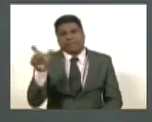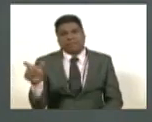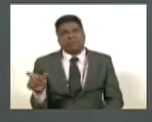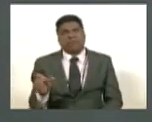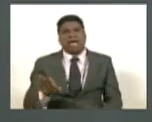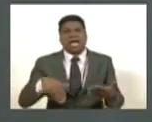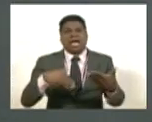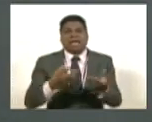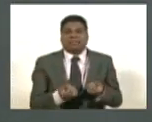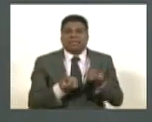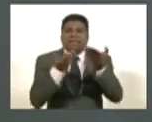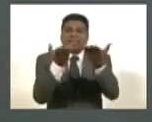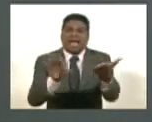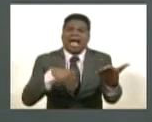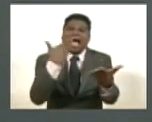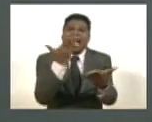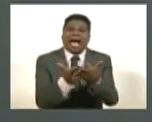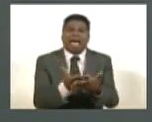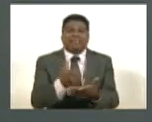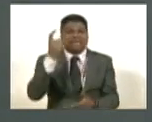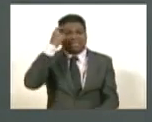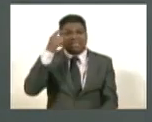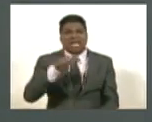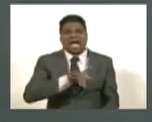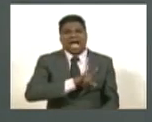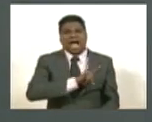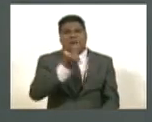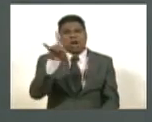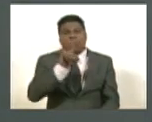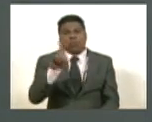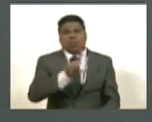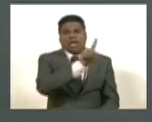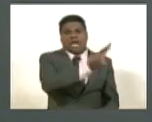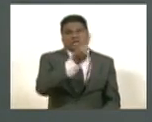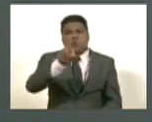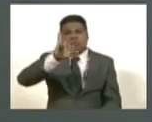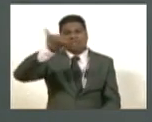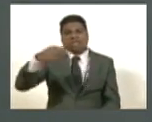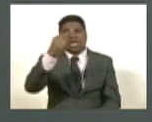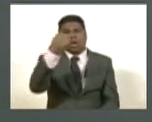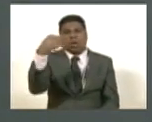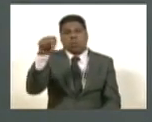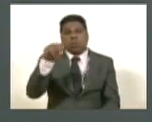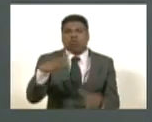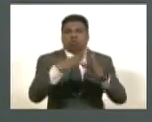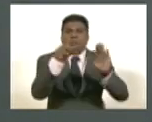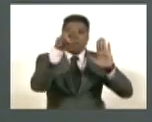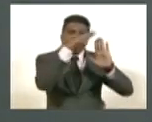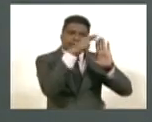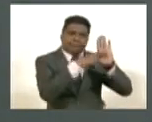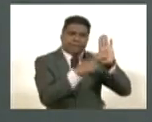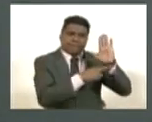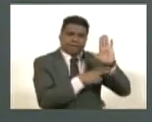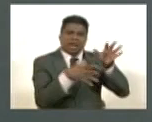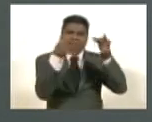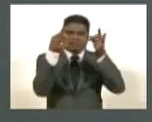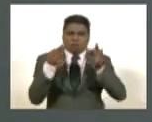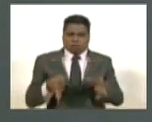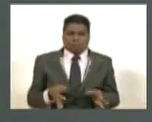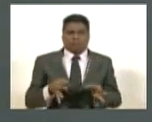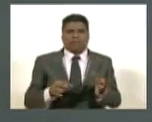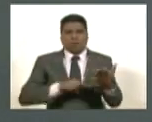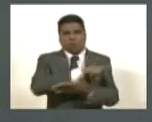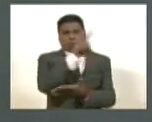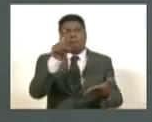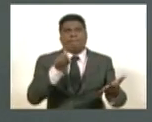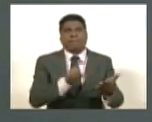día lunes 12 de junio. Todos los recaudos, todo el resto de los recaudos y la formalización de las